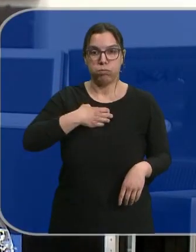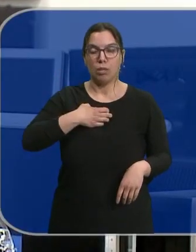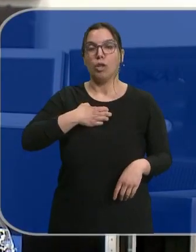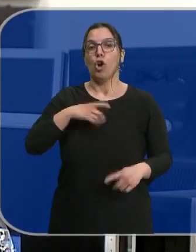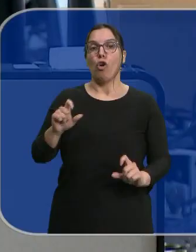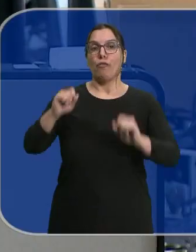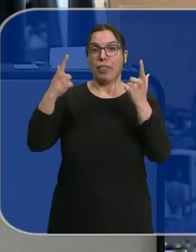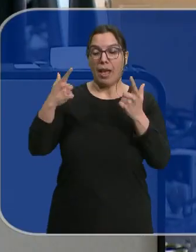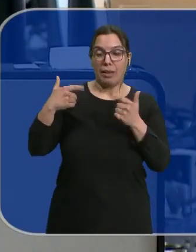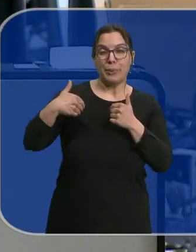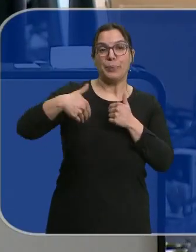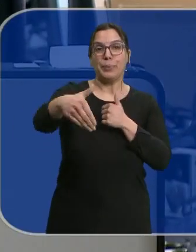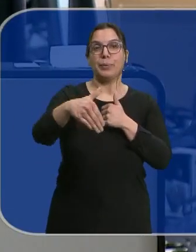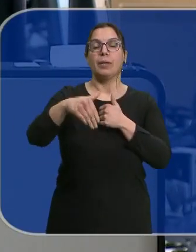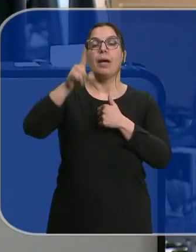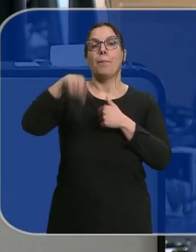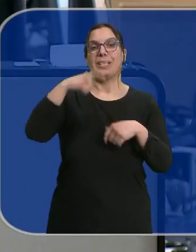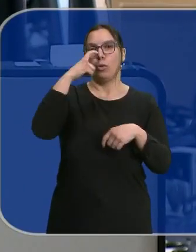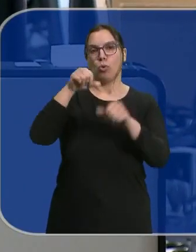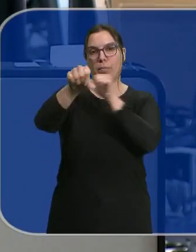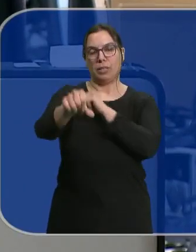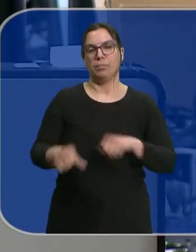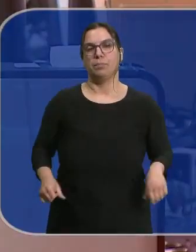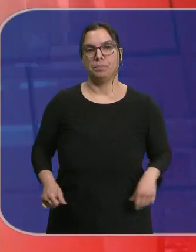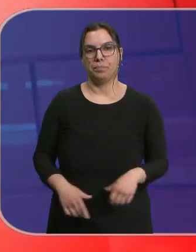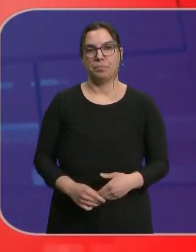entrará en vigor hasta comienzos del mes de junio.